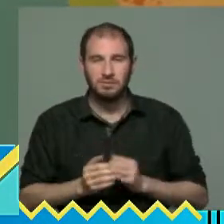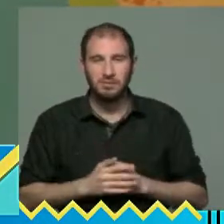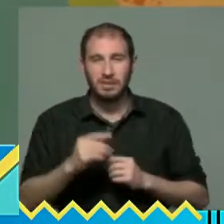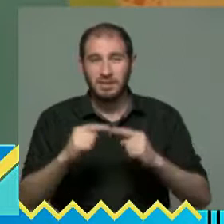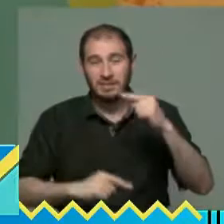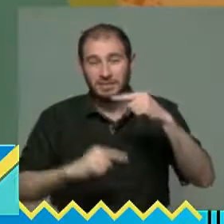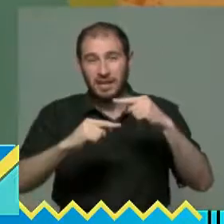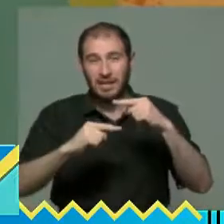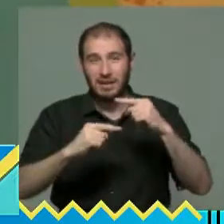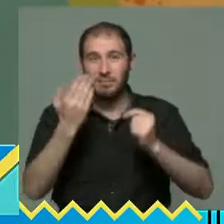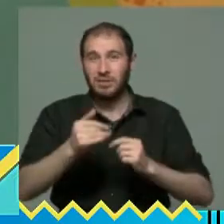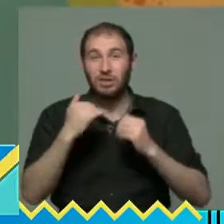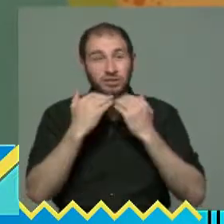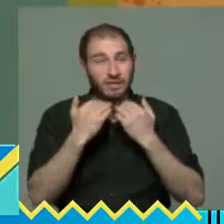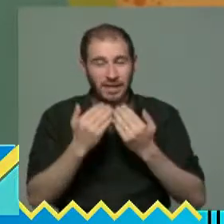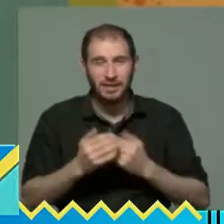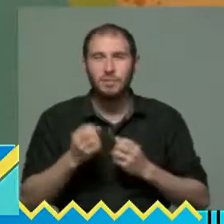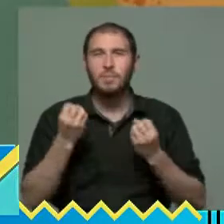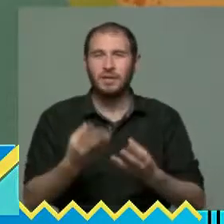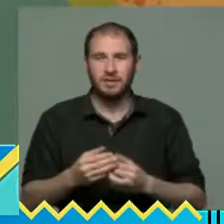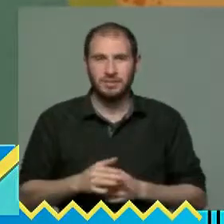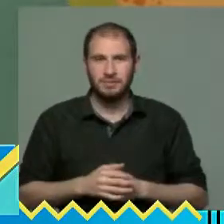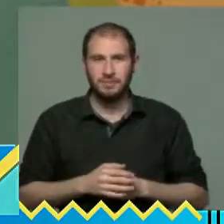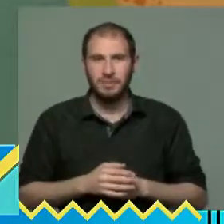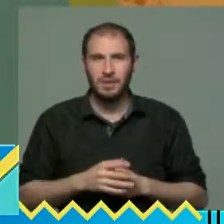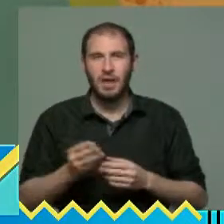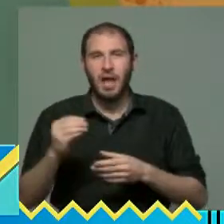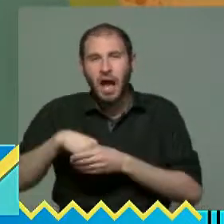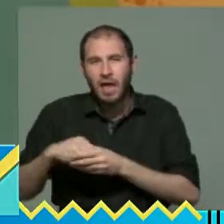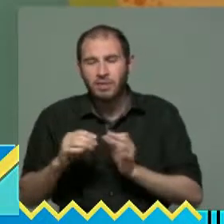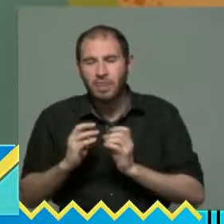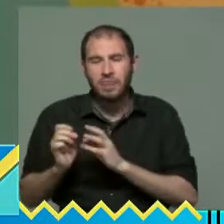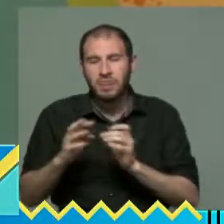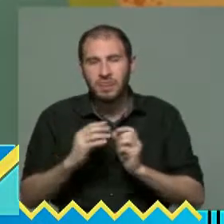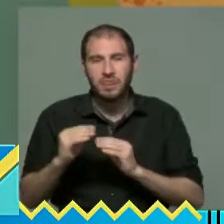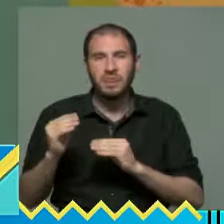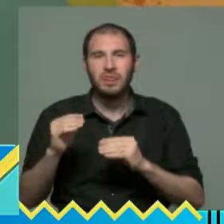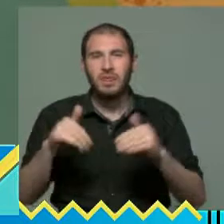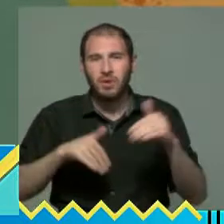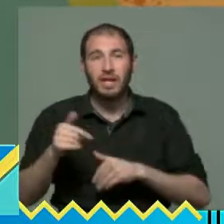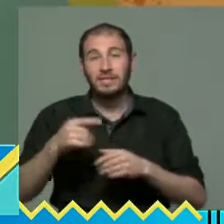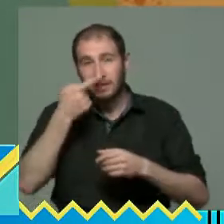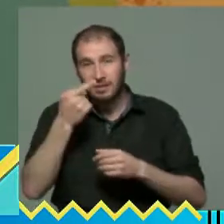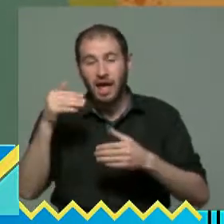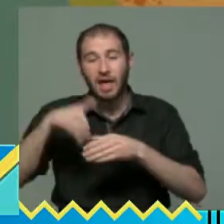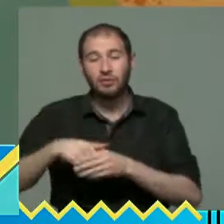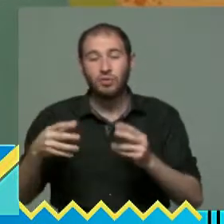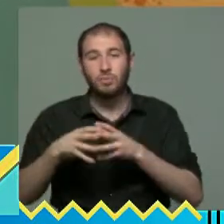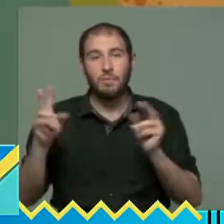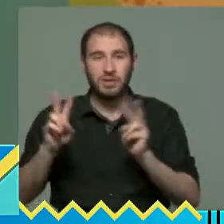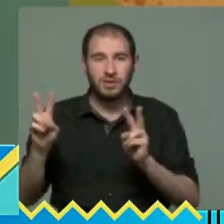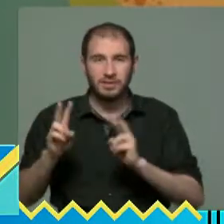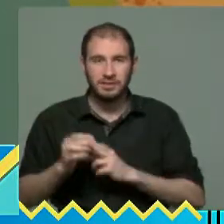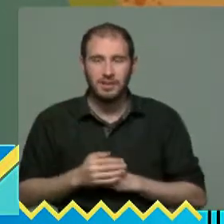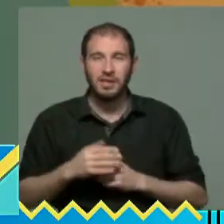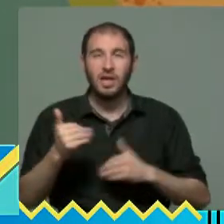cerquísimo. Nadie lo esperaba. Y eso se debió a que hubo una interna democrática muy interesante dentro del Partido Justicialista que